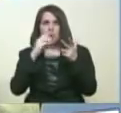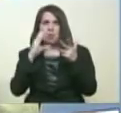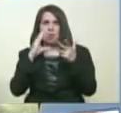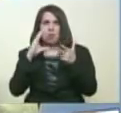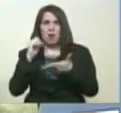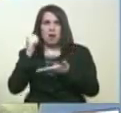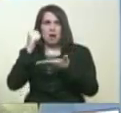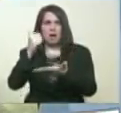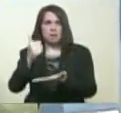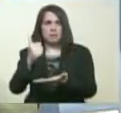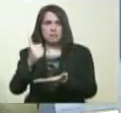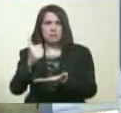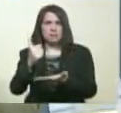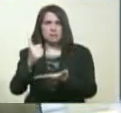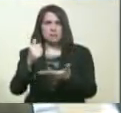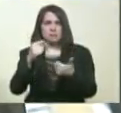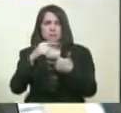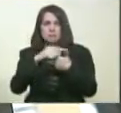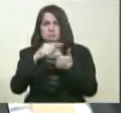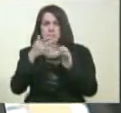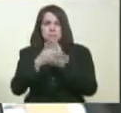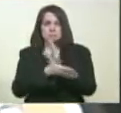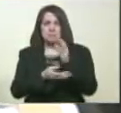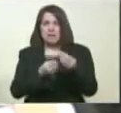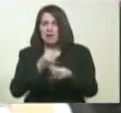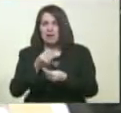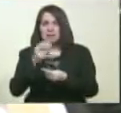¿Qué fuera de Venezuela sin los CLAP?